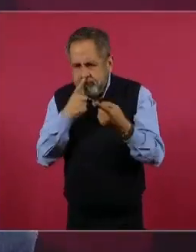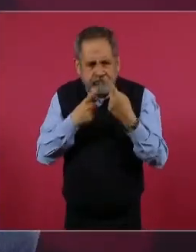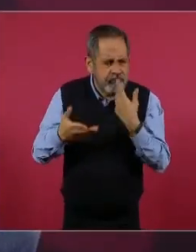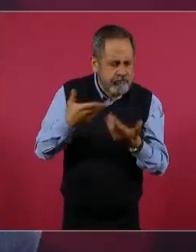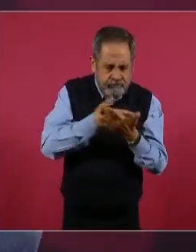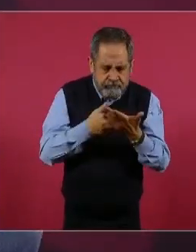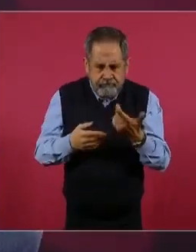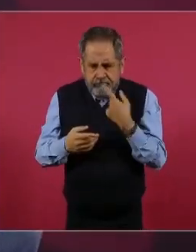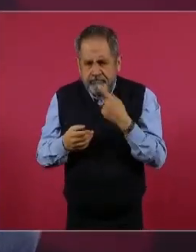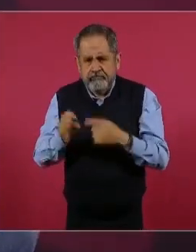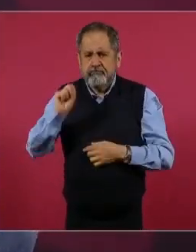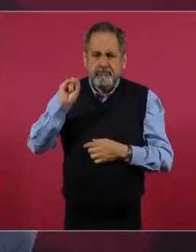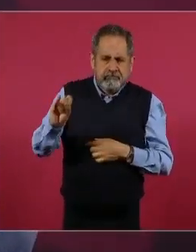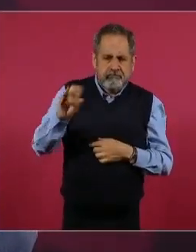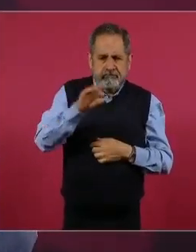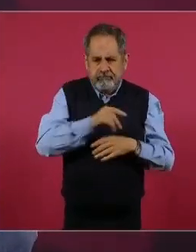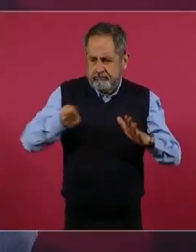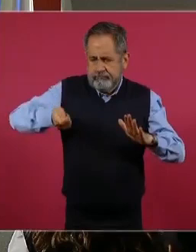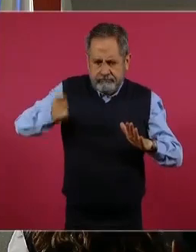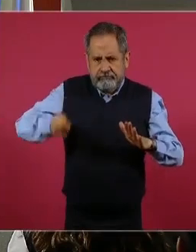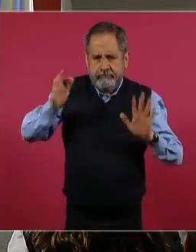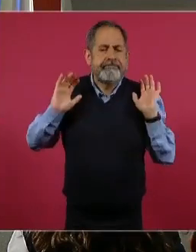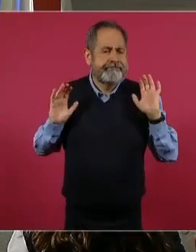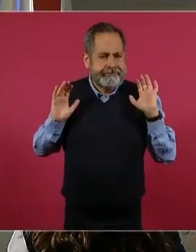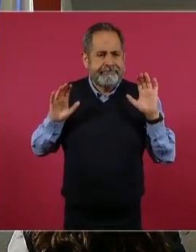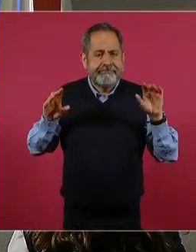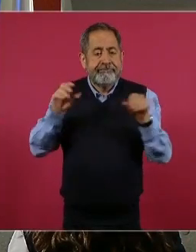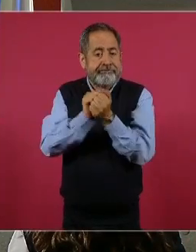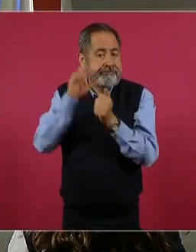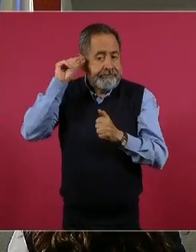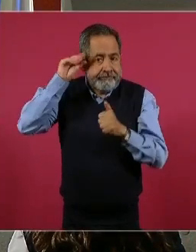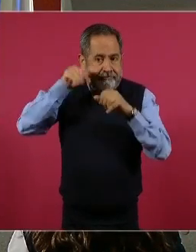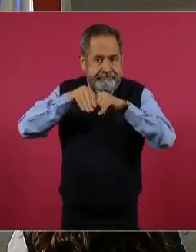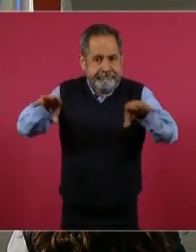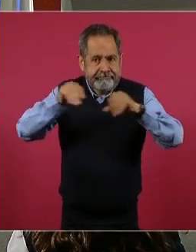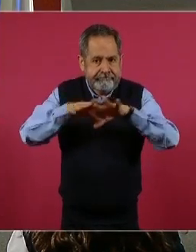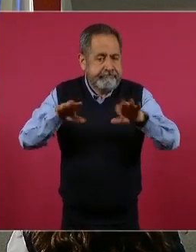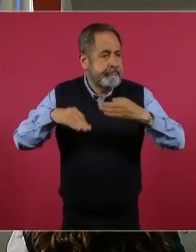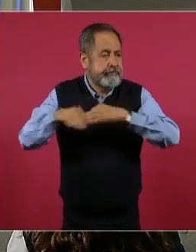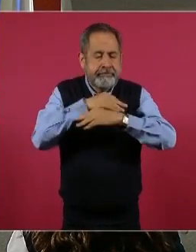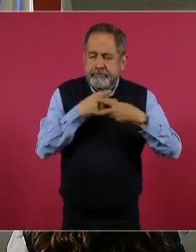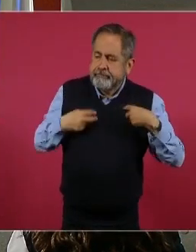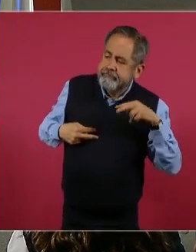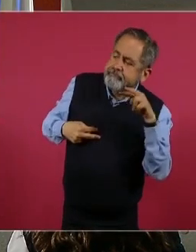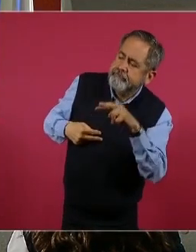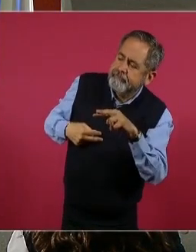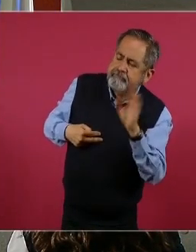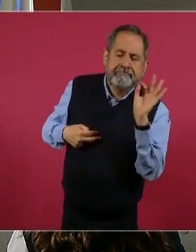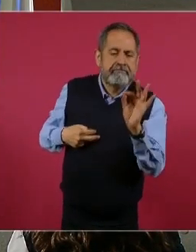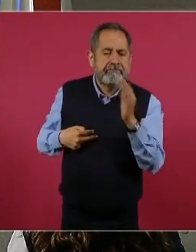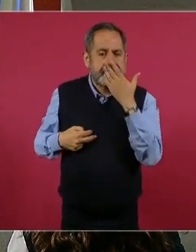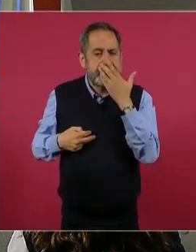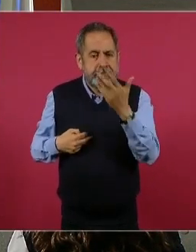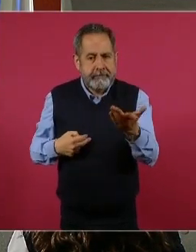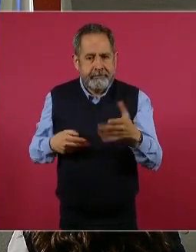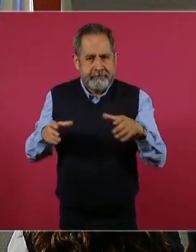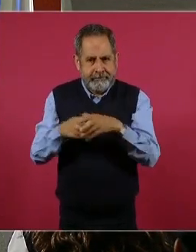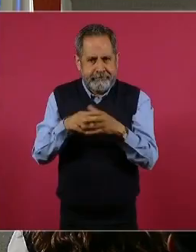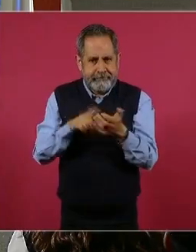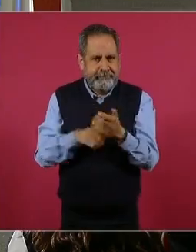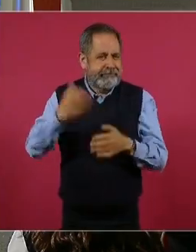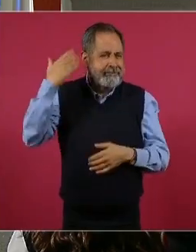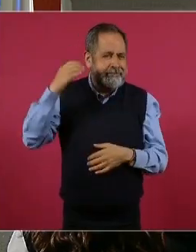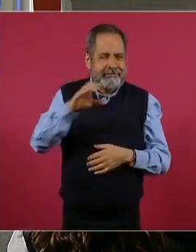las autorizaciones de estos laboratorios. Recuerden ustedes que esta medida, aplicada bajo el nombre institucional de Caja